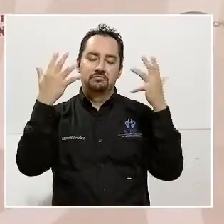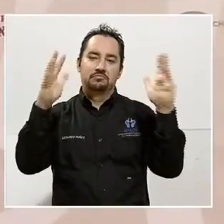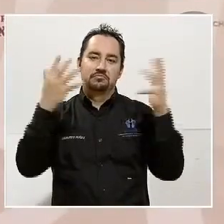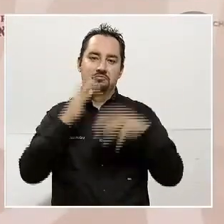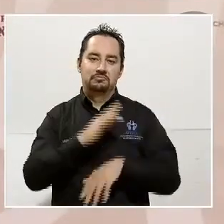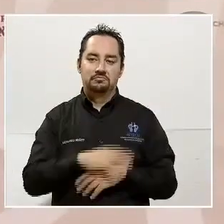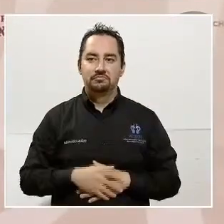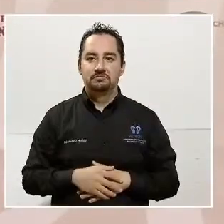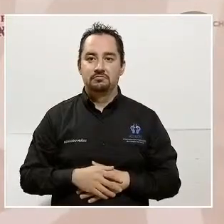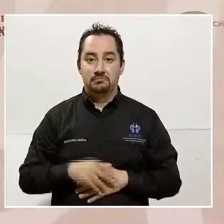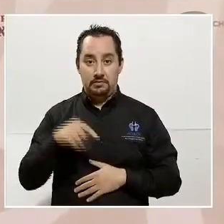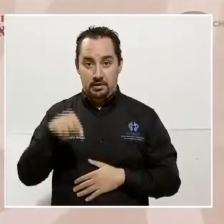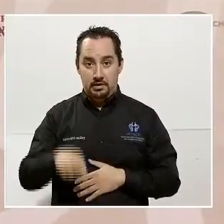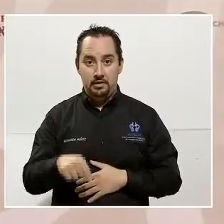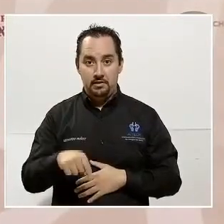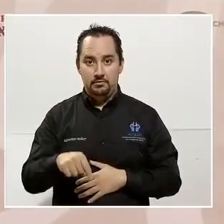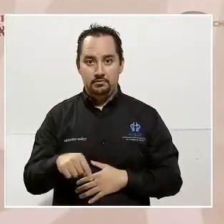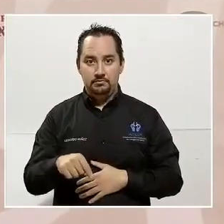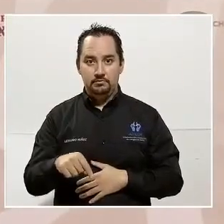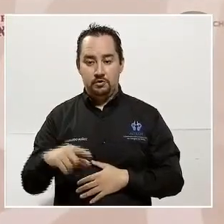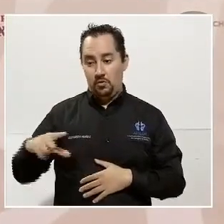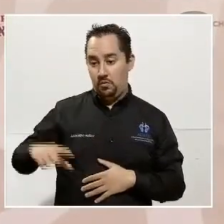Gobierno,